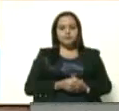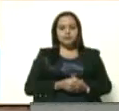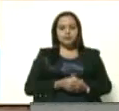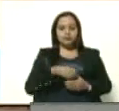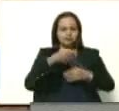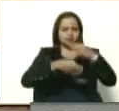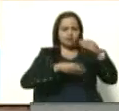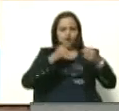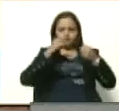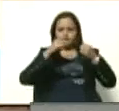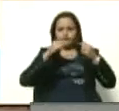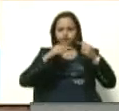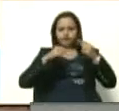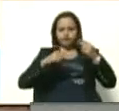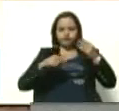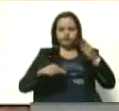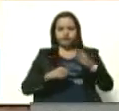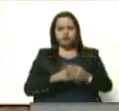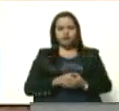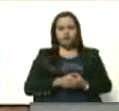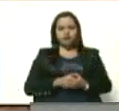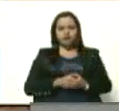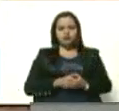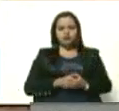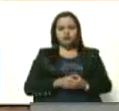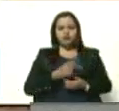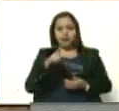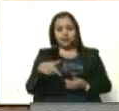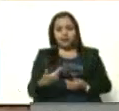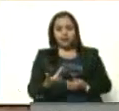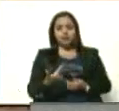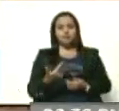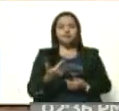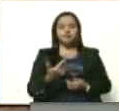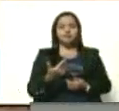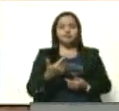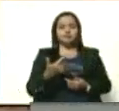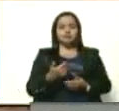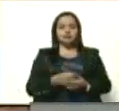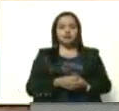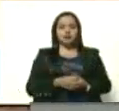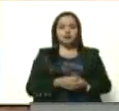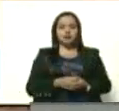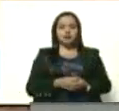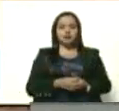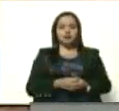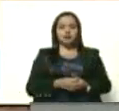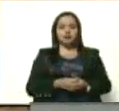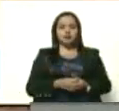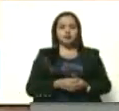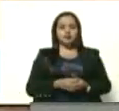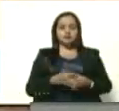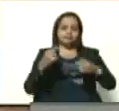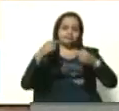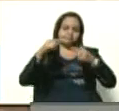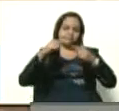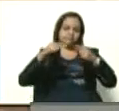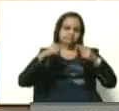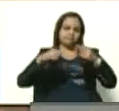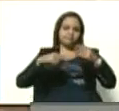Pedro Camejo, representante de la oposición venezolana, y Douglas Rojas, alcalde del municipio